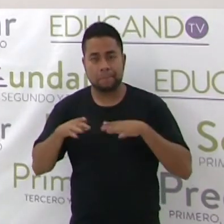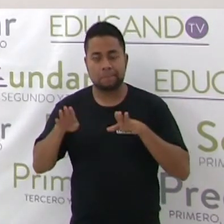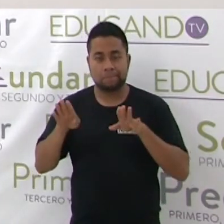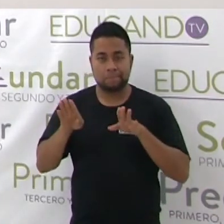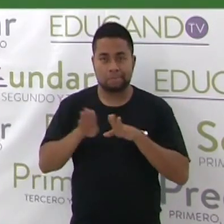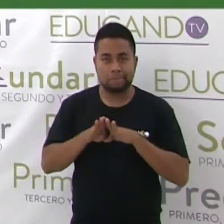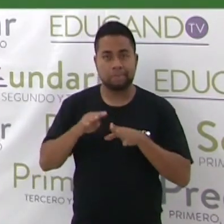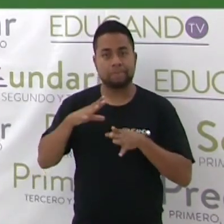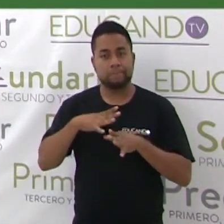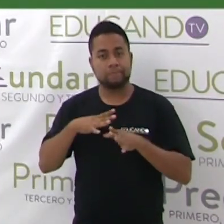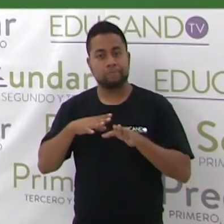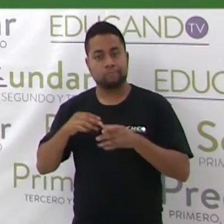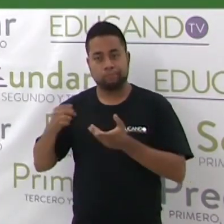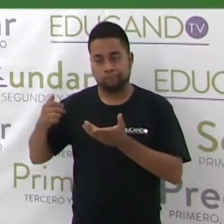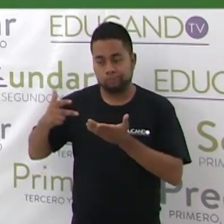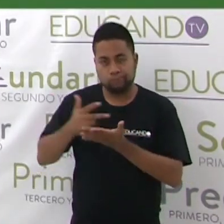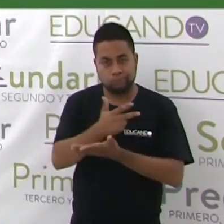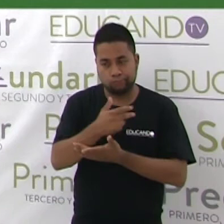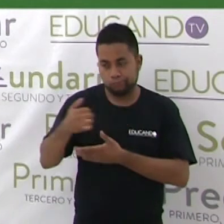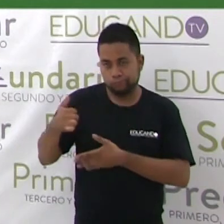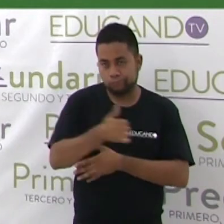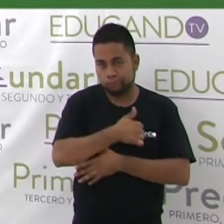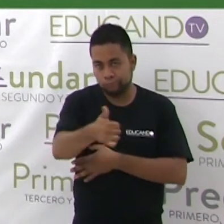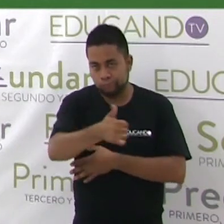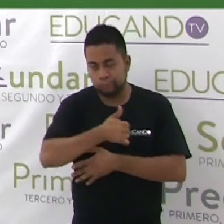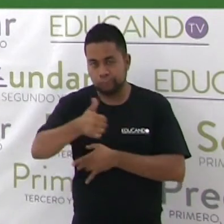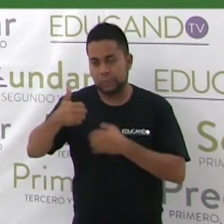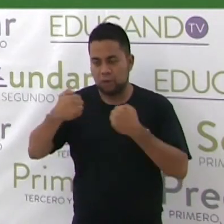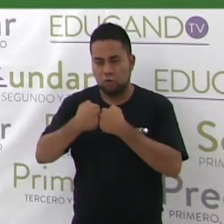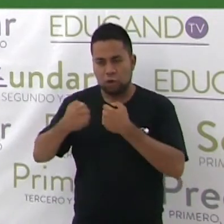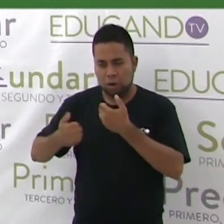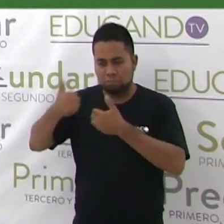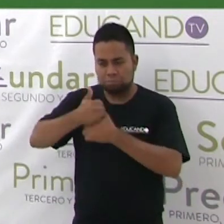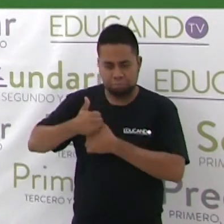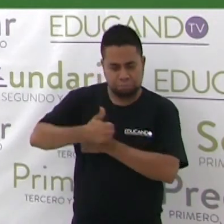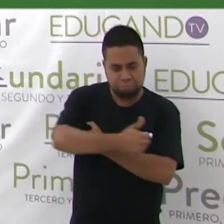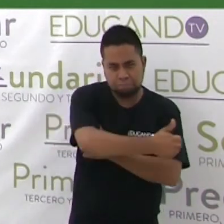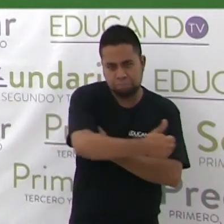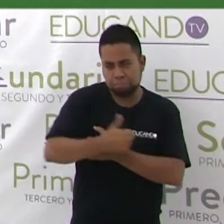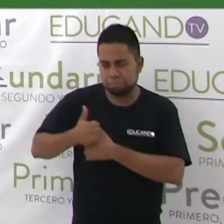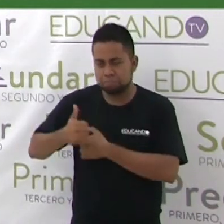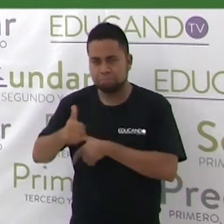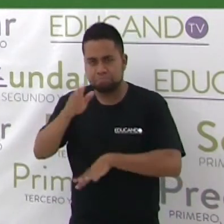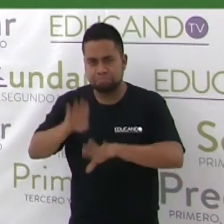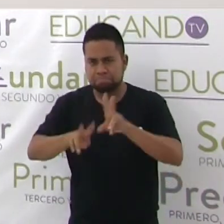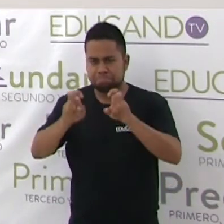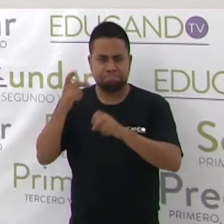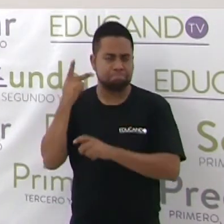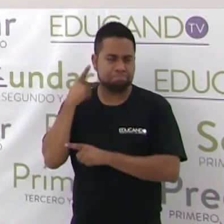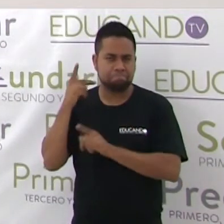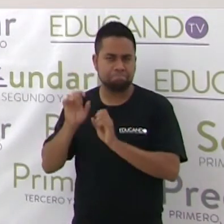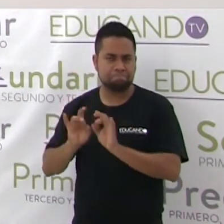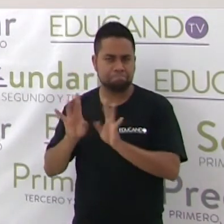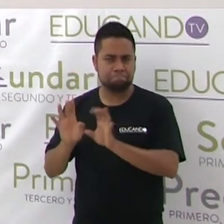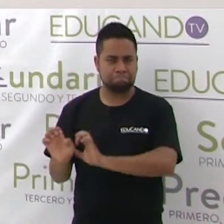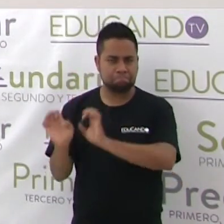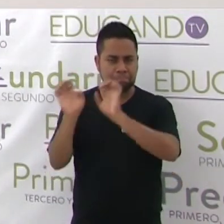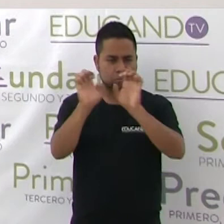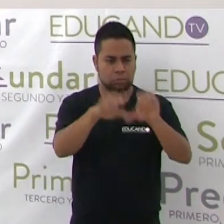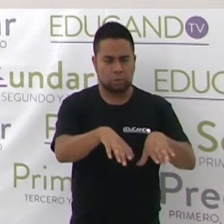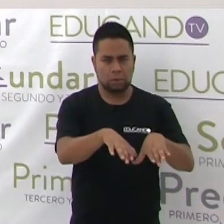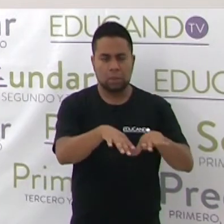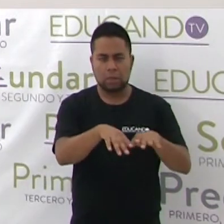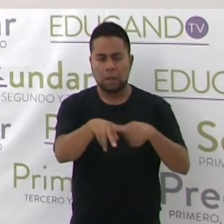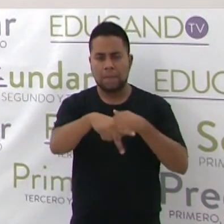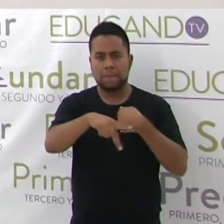de estar pasando por las fronteras y por algunas cuestiones políticas llegan a estos países